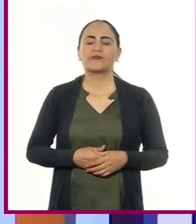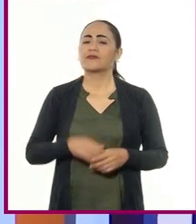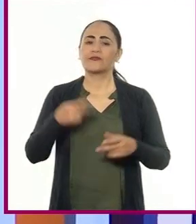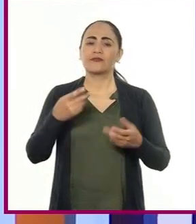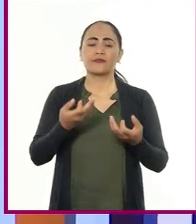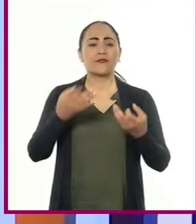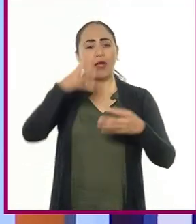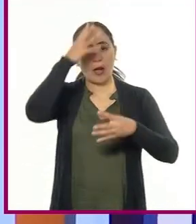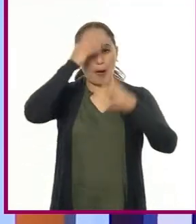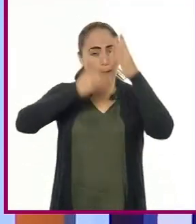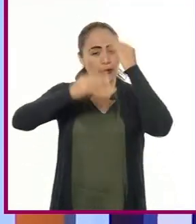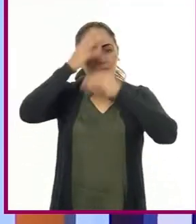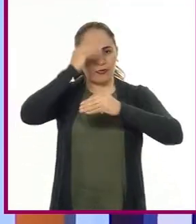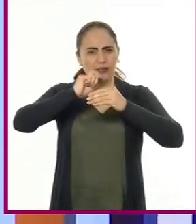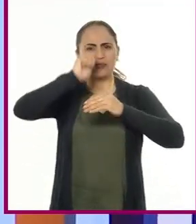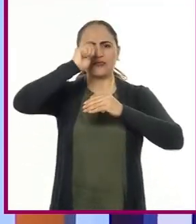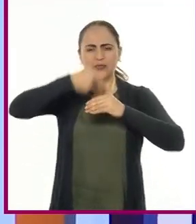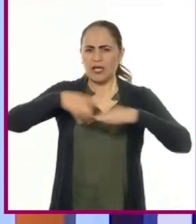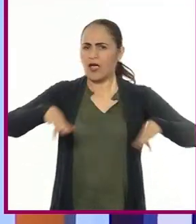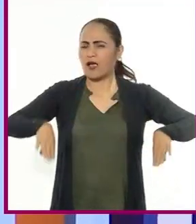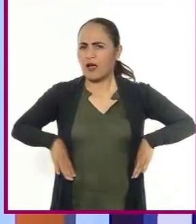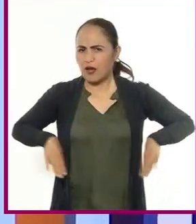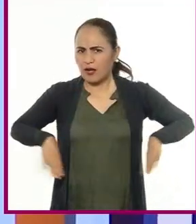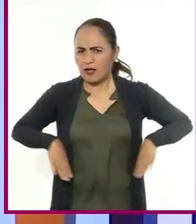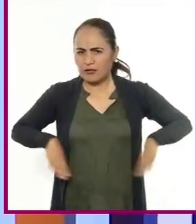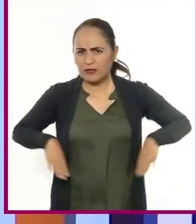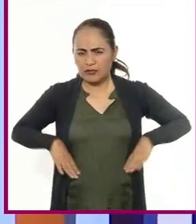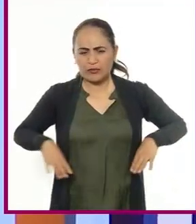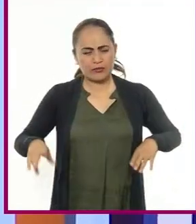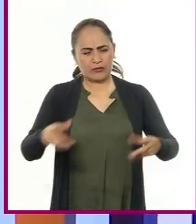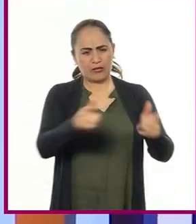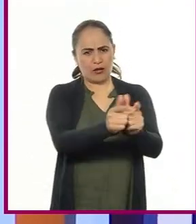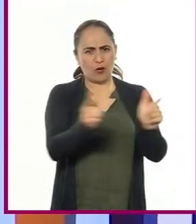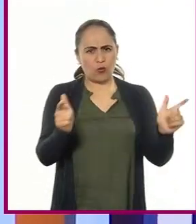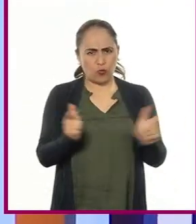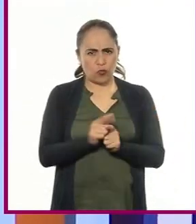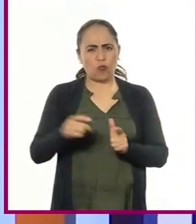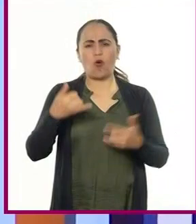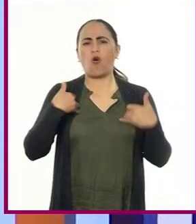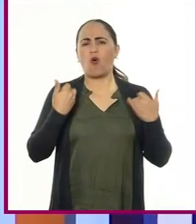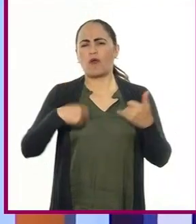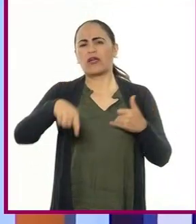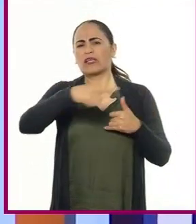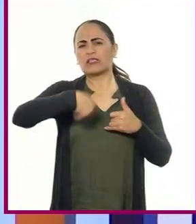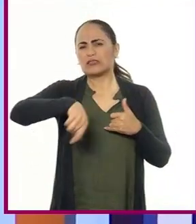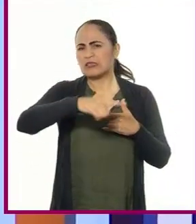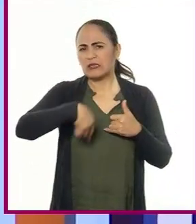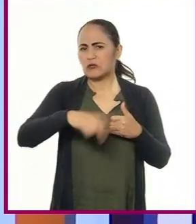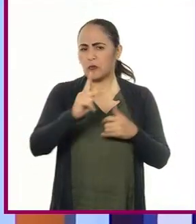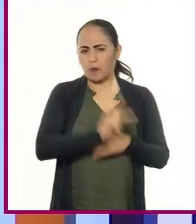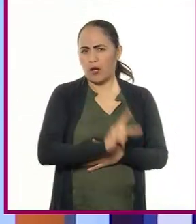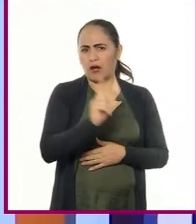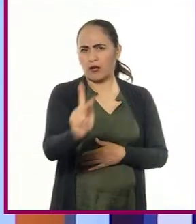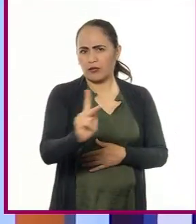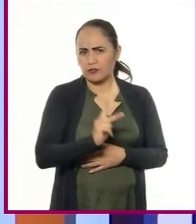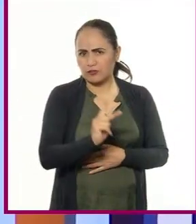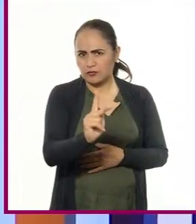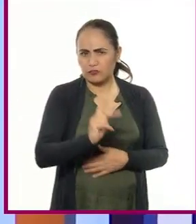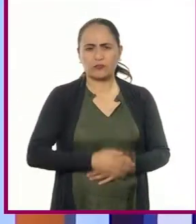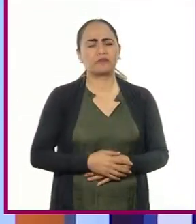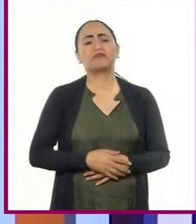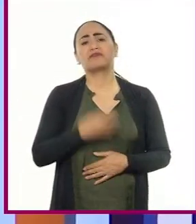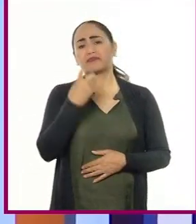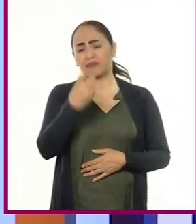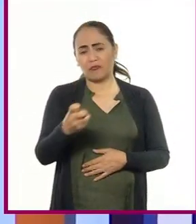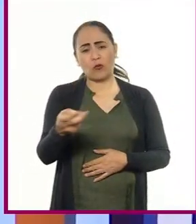Aprenderemos algunas de las características que presenta la población a la que pertenecen. Así que esta sesión tiene mucho que ver con